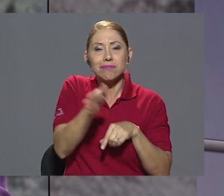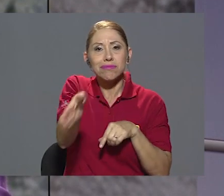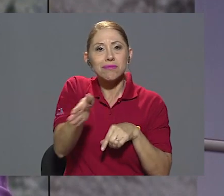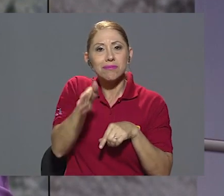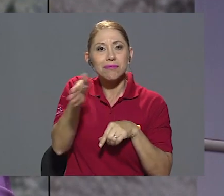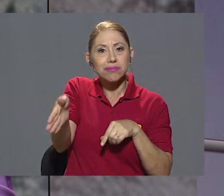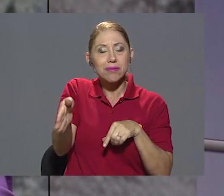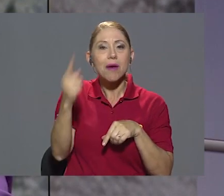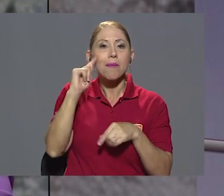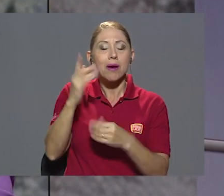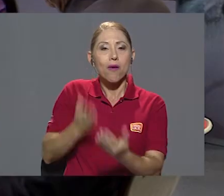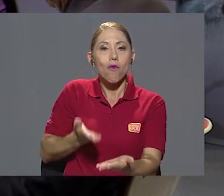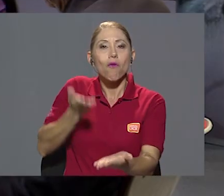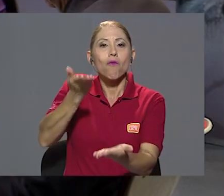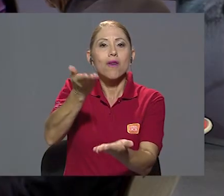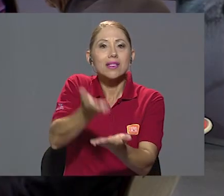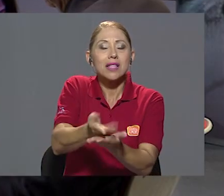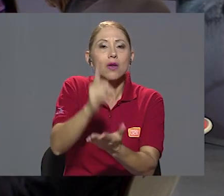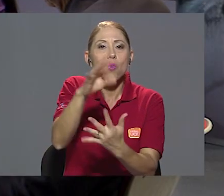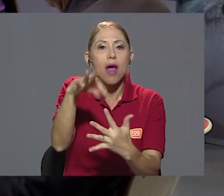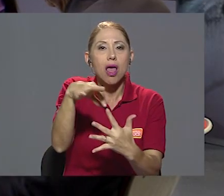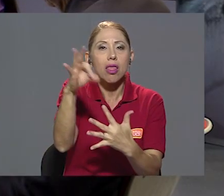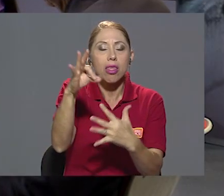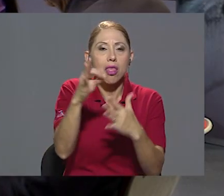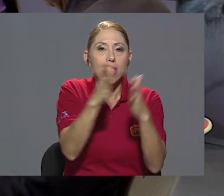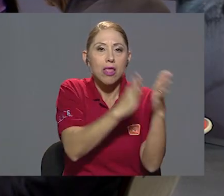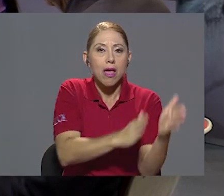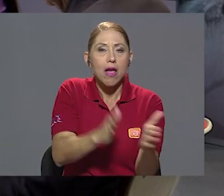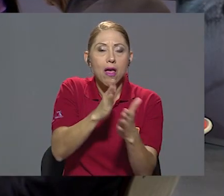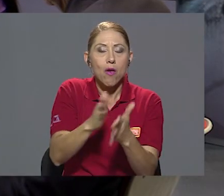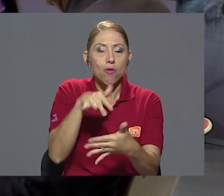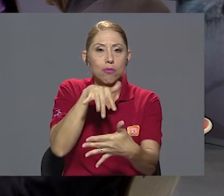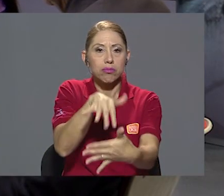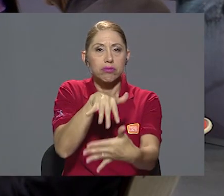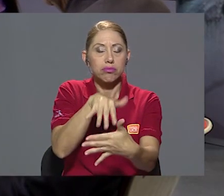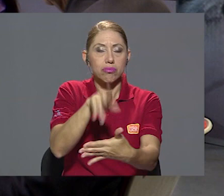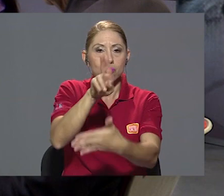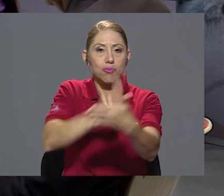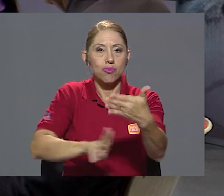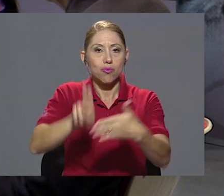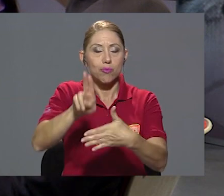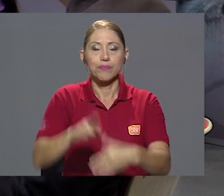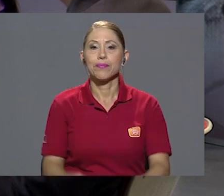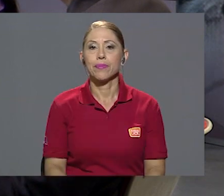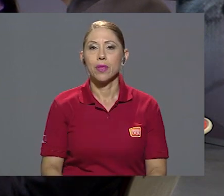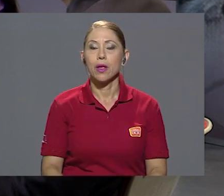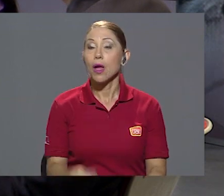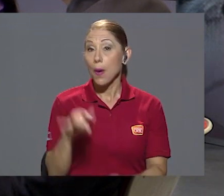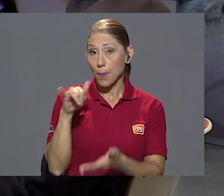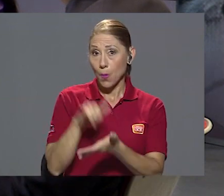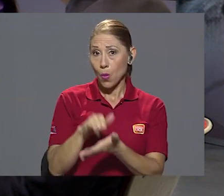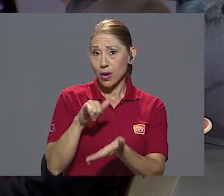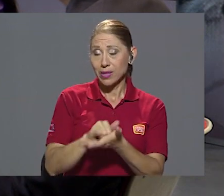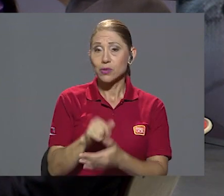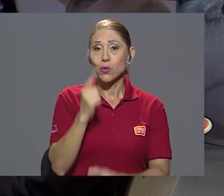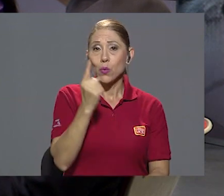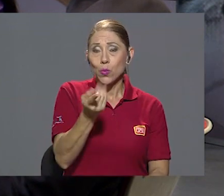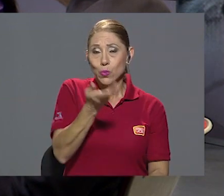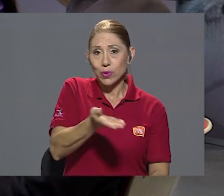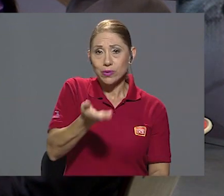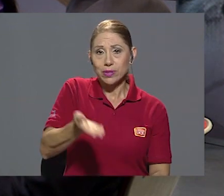estas comunidades a ofrecer una alternativa de formación universitaria. Por eso uno de los